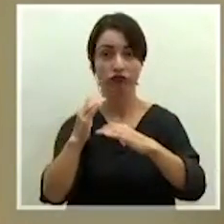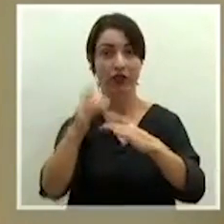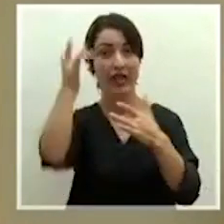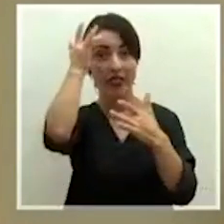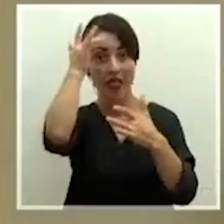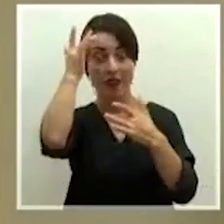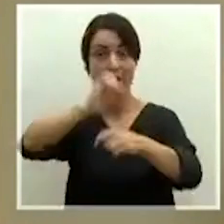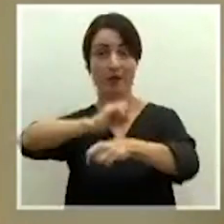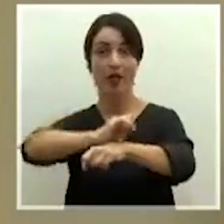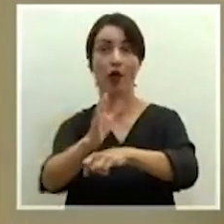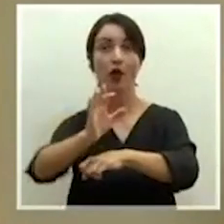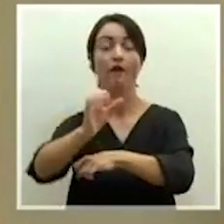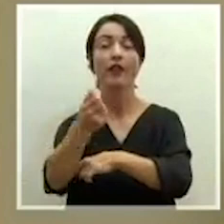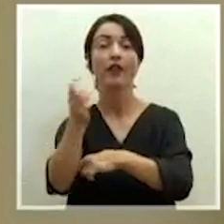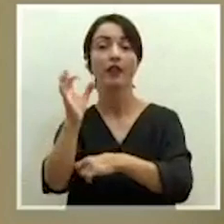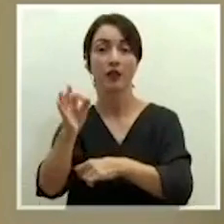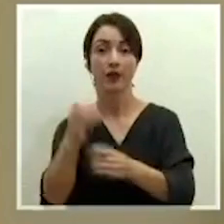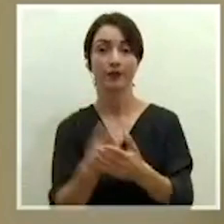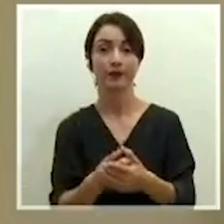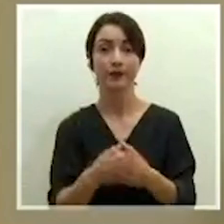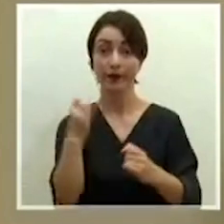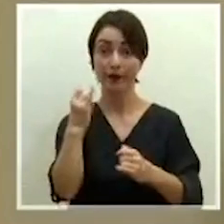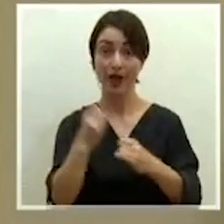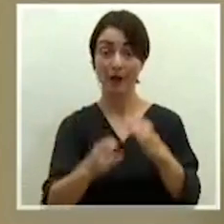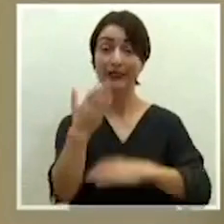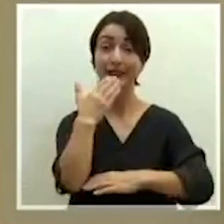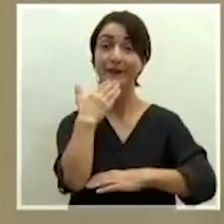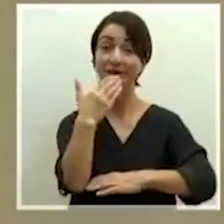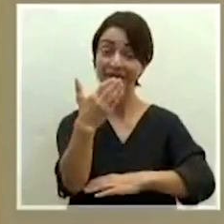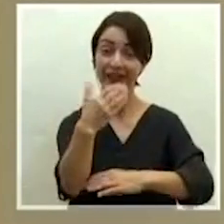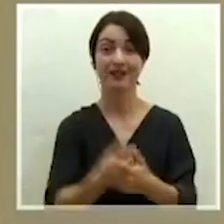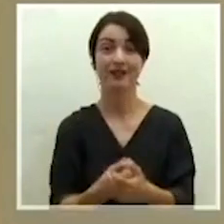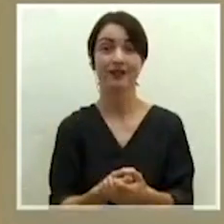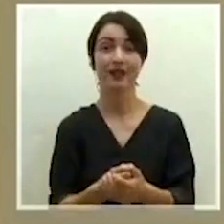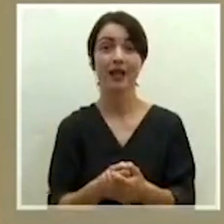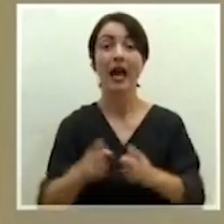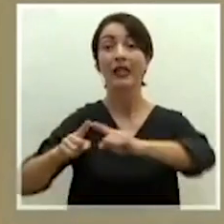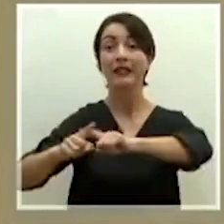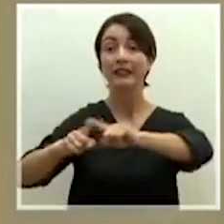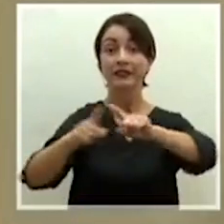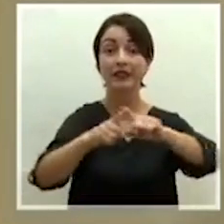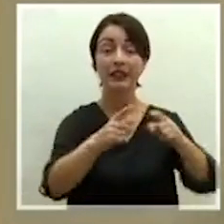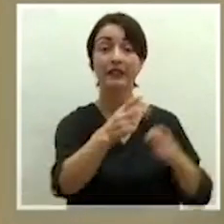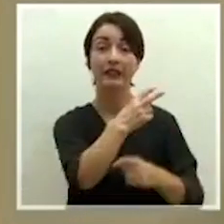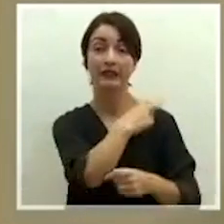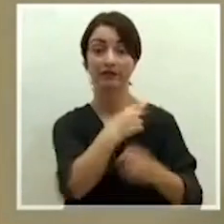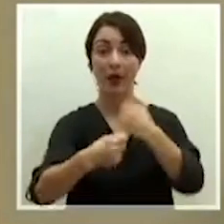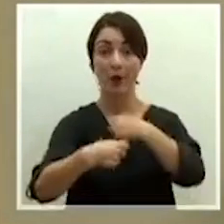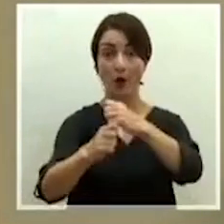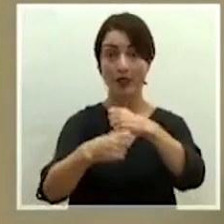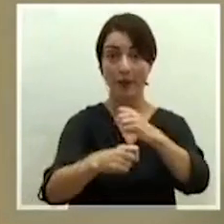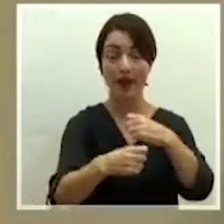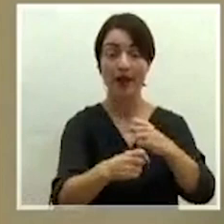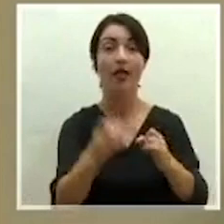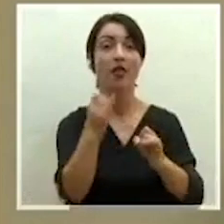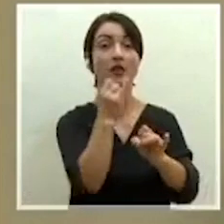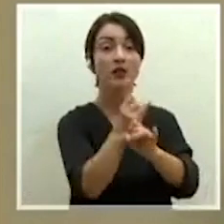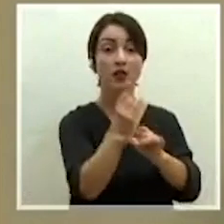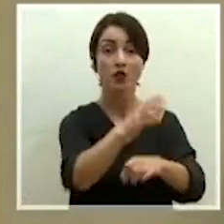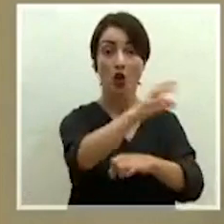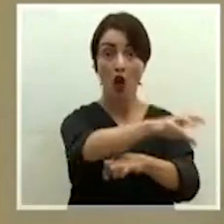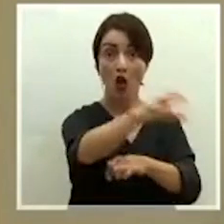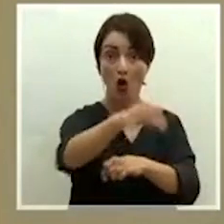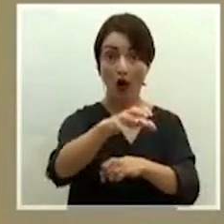enfermedad COVID-19. Finalmente, agradecer también a las autoridades municipales, a las autoridades institucionales